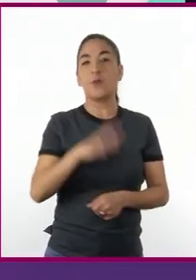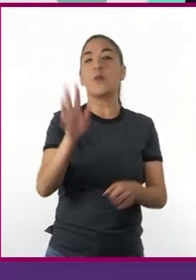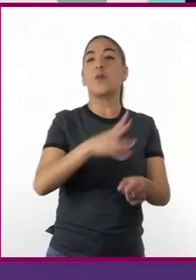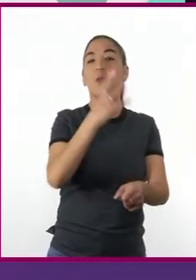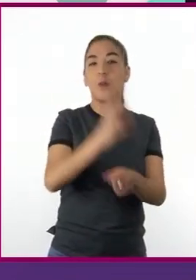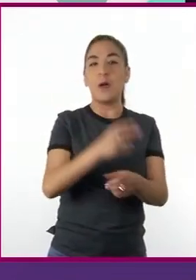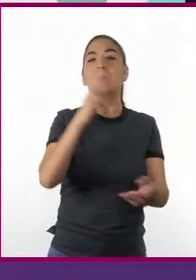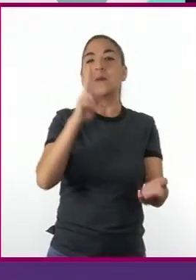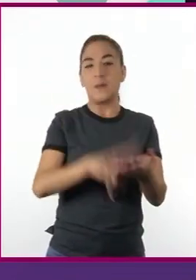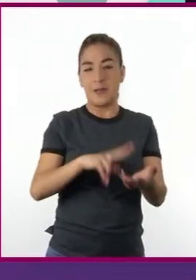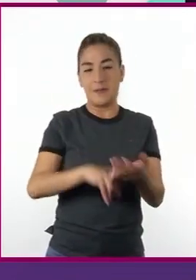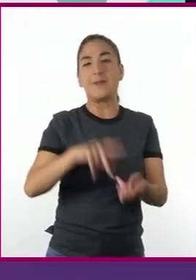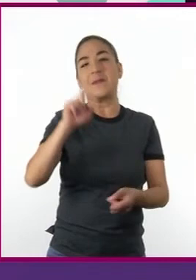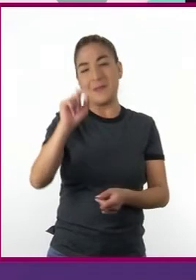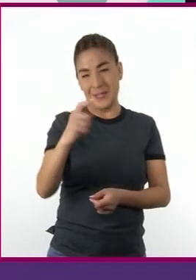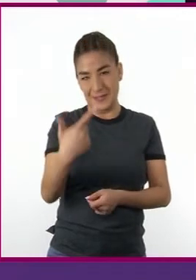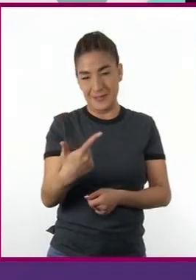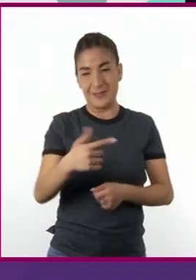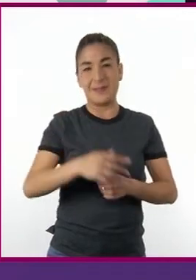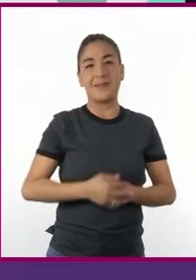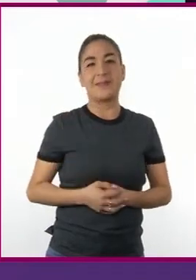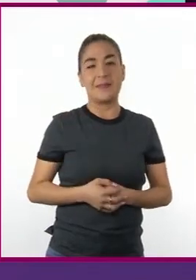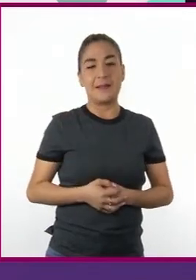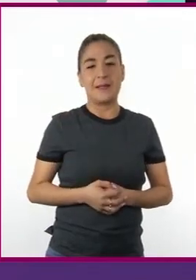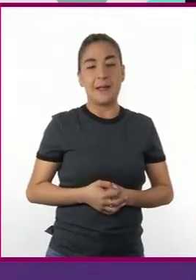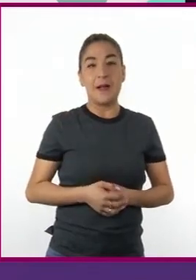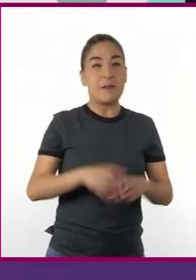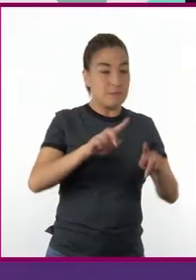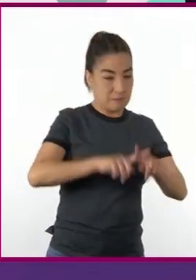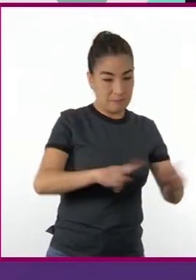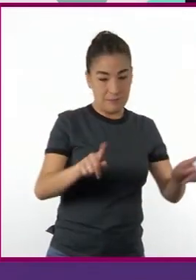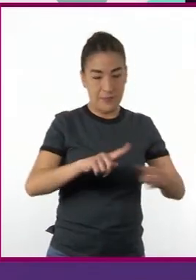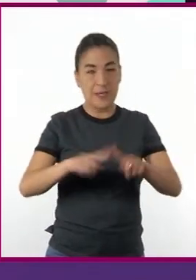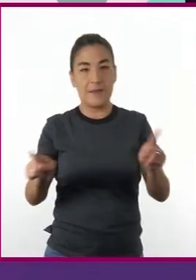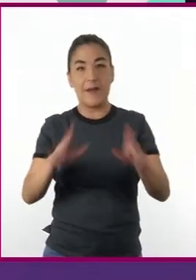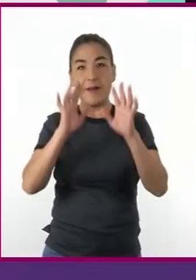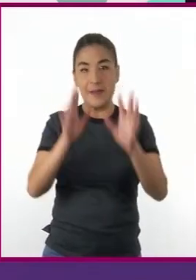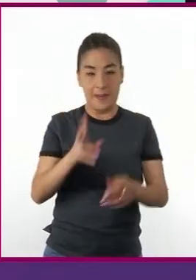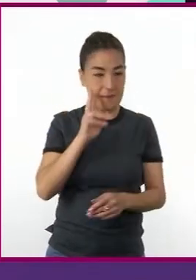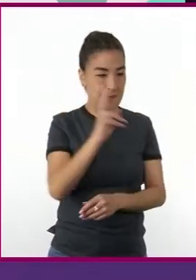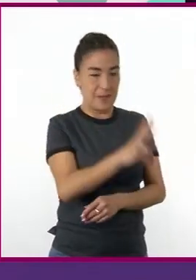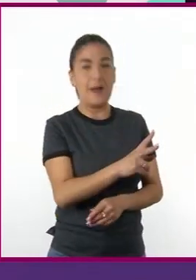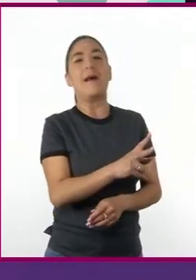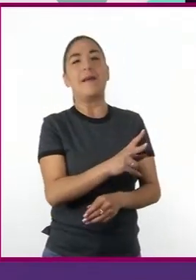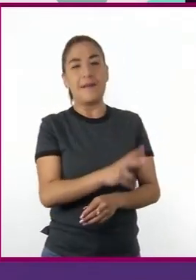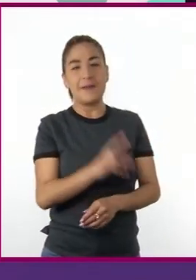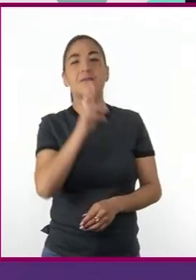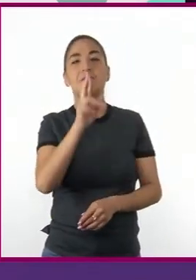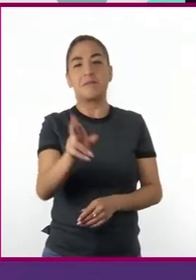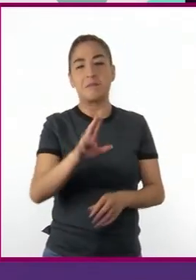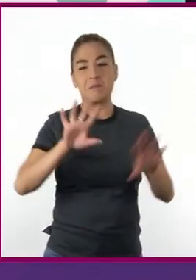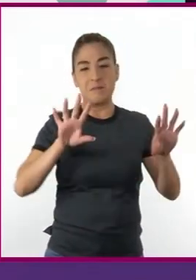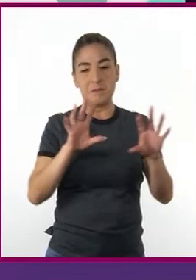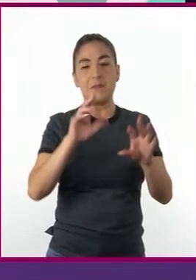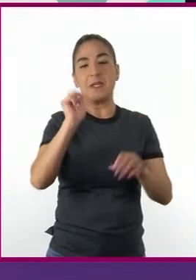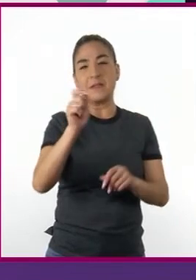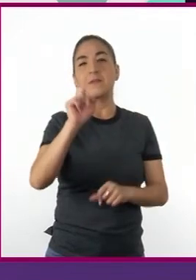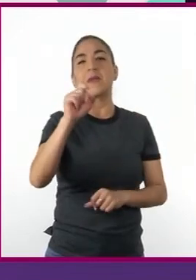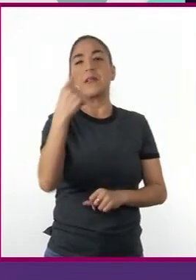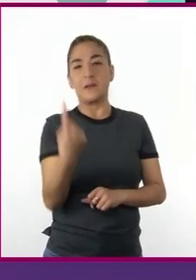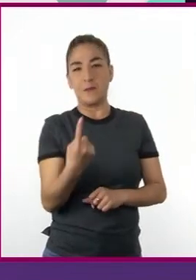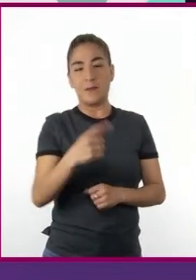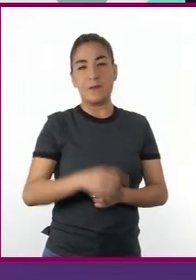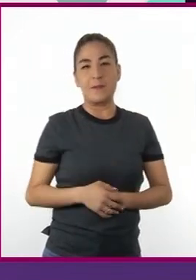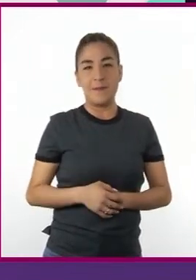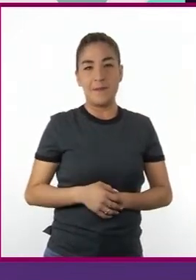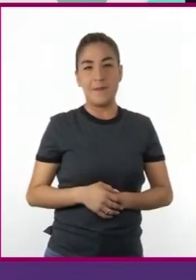valor, que es 27. Al obtener la diferencia, tenemos como resultado 21. Hemos